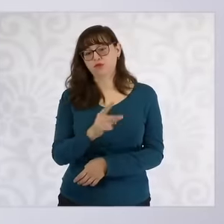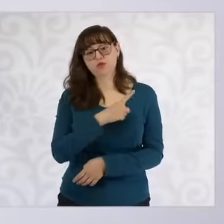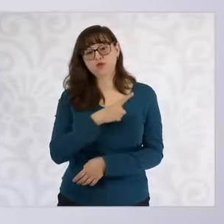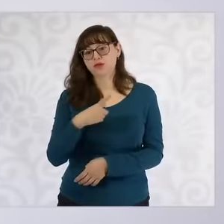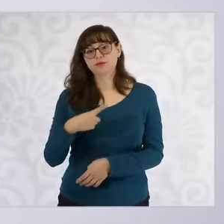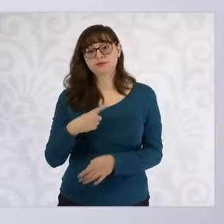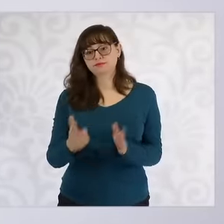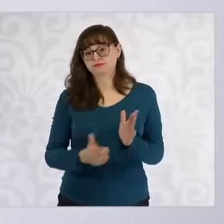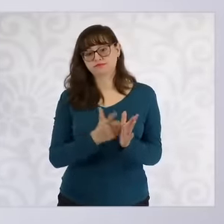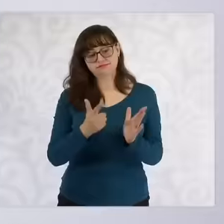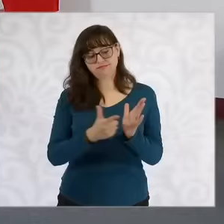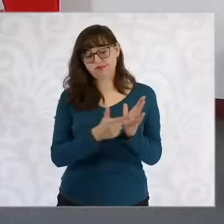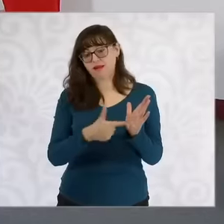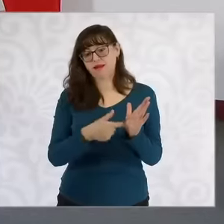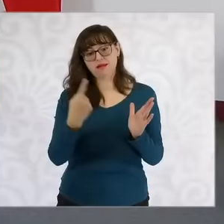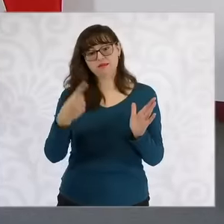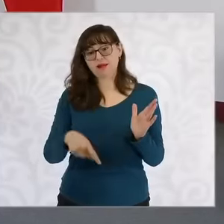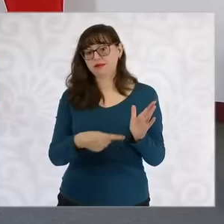leyes hoy que no debe ser así.